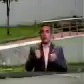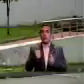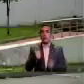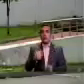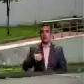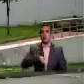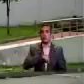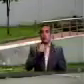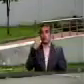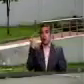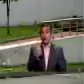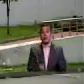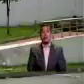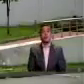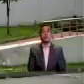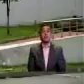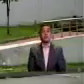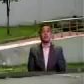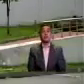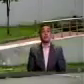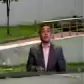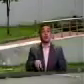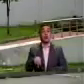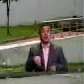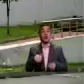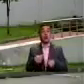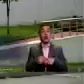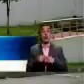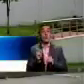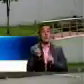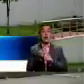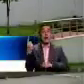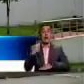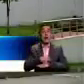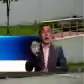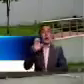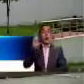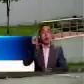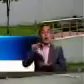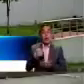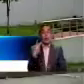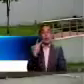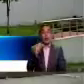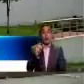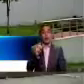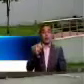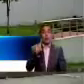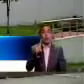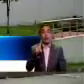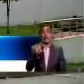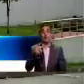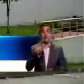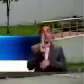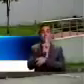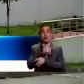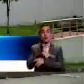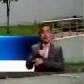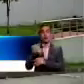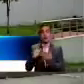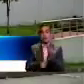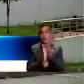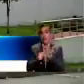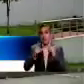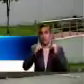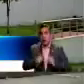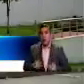nosotros. El ensayo clínico, a iniciarse en los primeros días de enero 2021, estará bajo la supervisión del Ministerio de Salud.